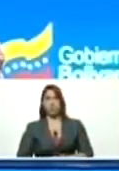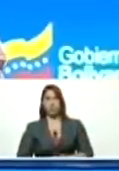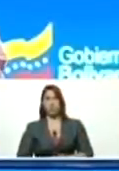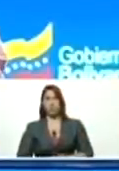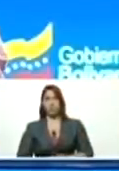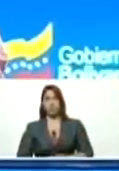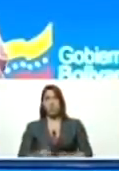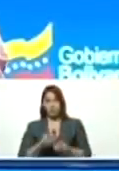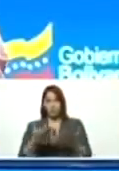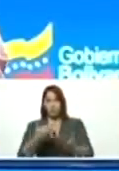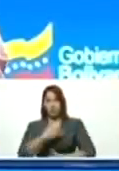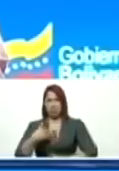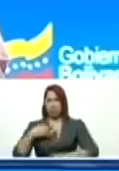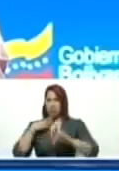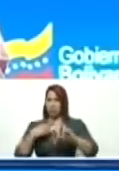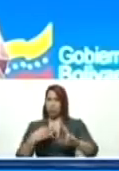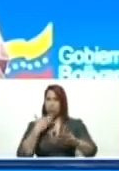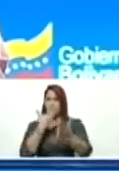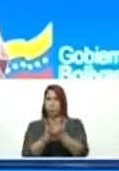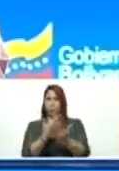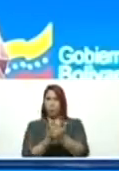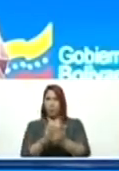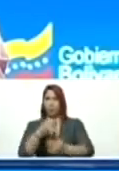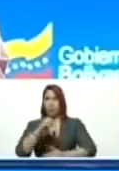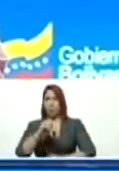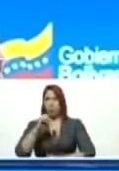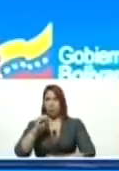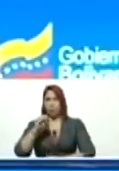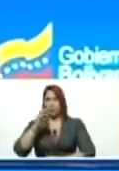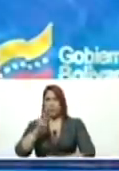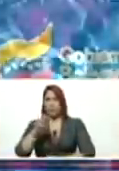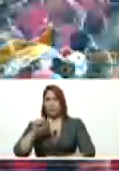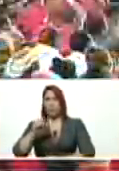ustedes quieren que yo responde a las propuestas de waldo veras